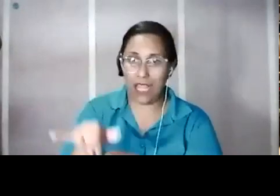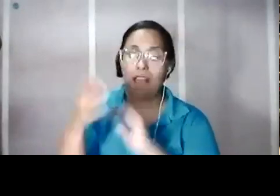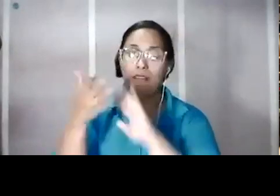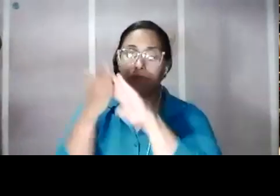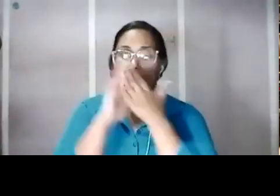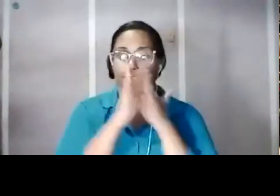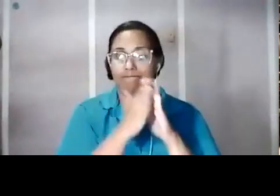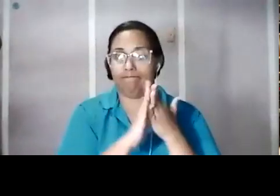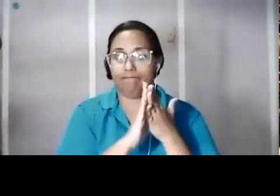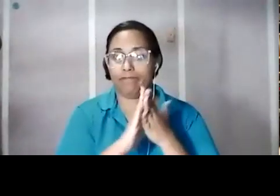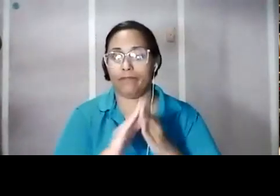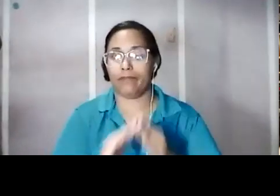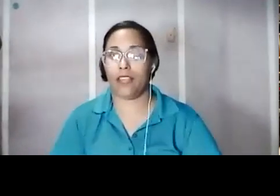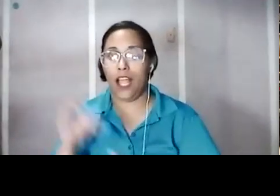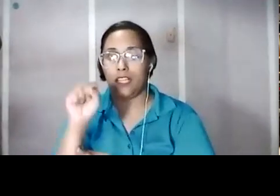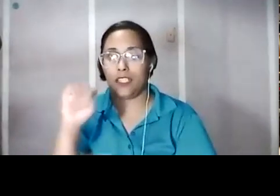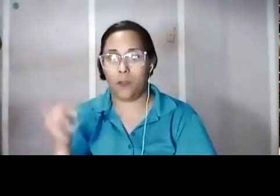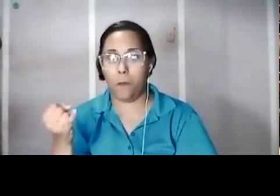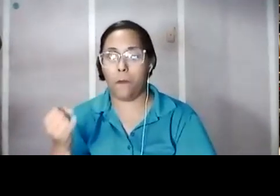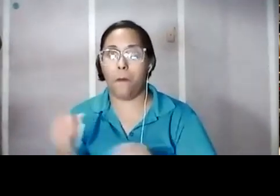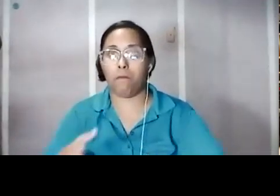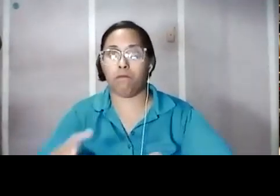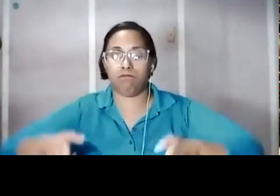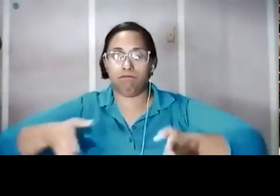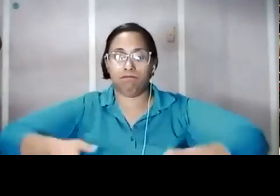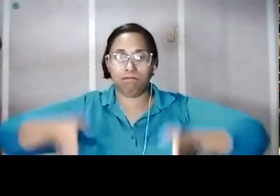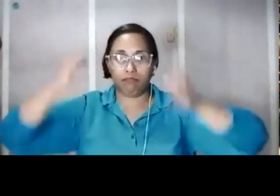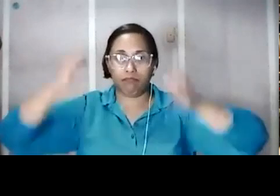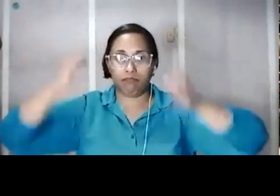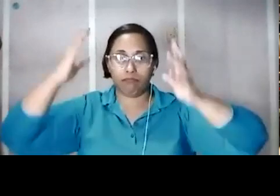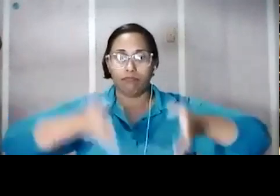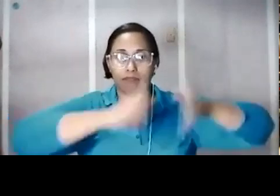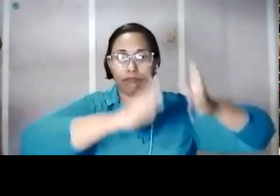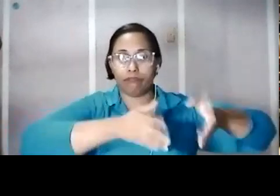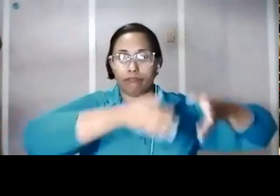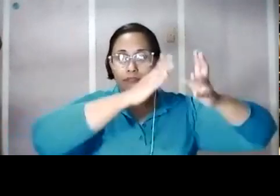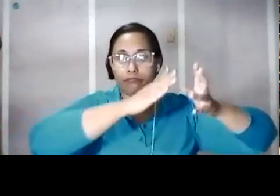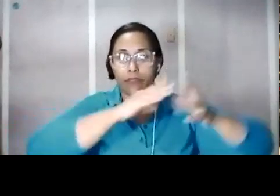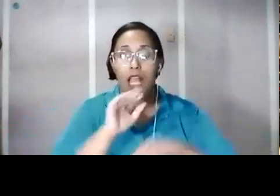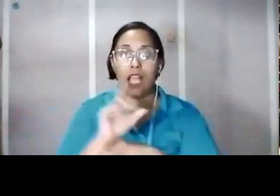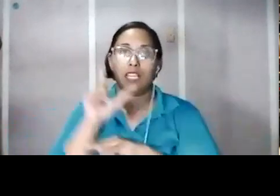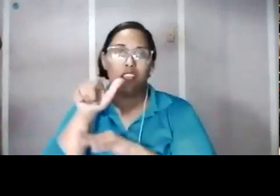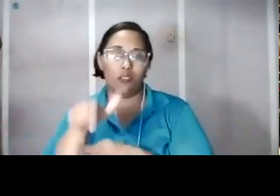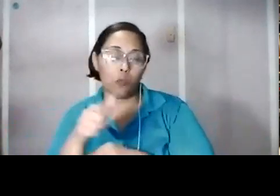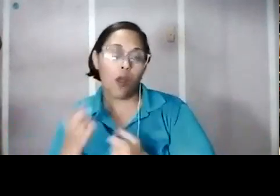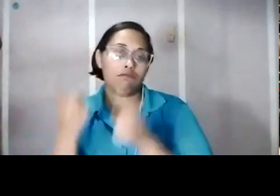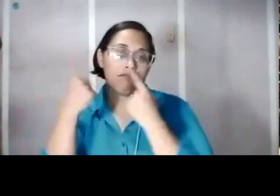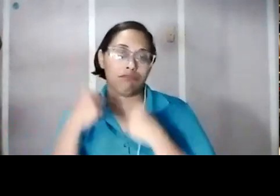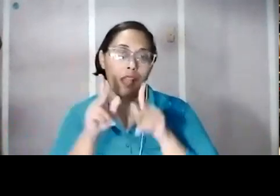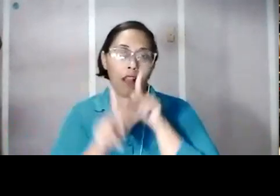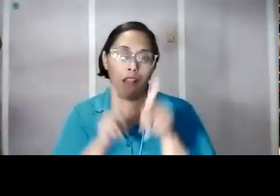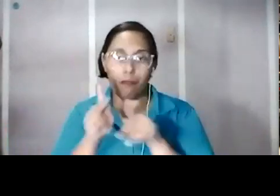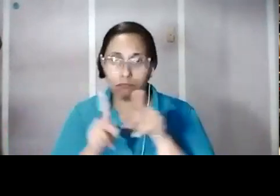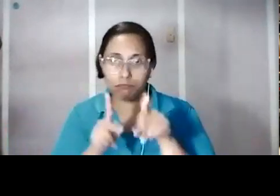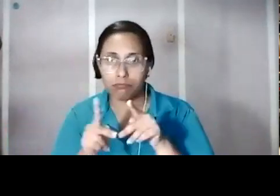sí, de San Juan, semi-amurallada. exacto. Pero después, para traer el turismo y para traer todo,